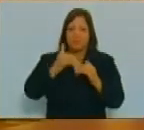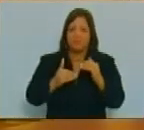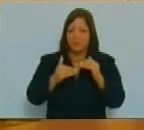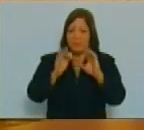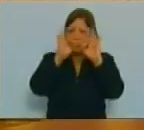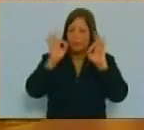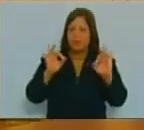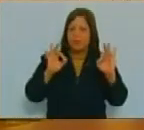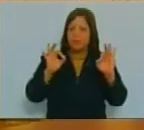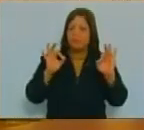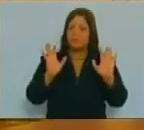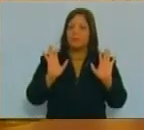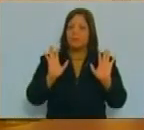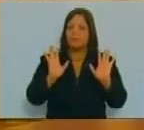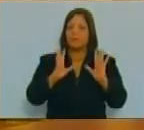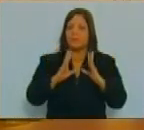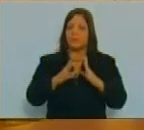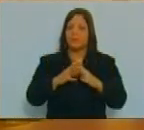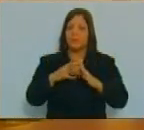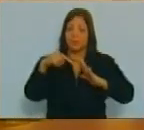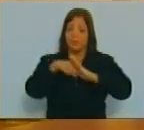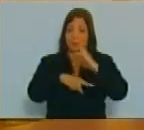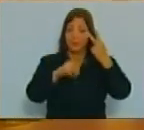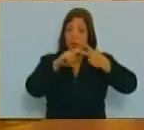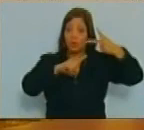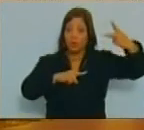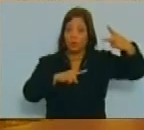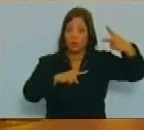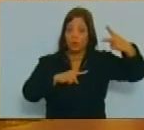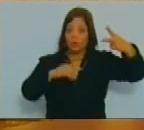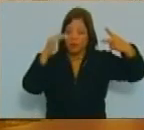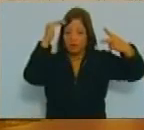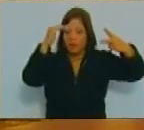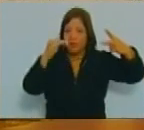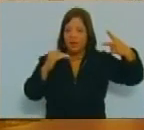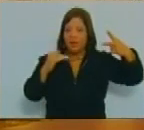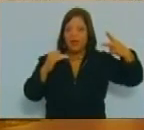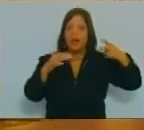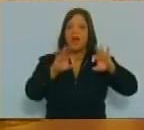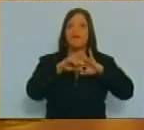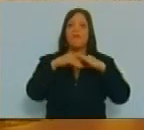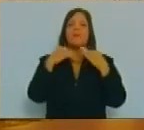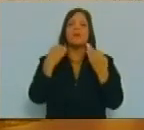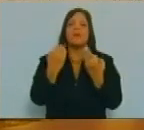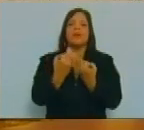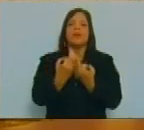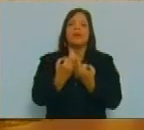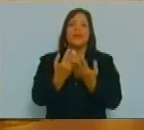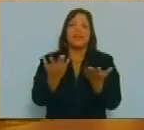por supuesto está la estructuración del núcleo familiar